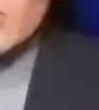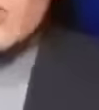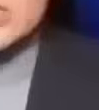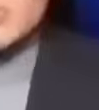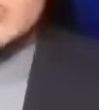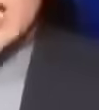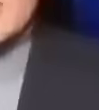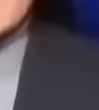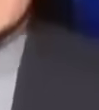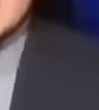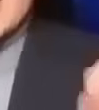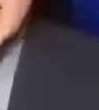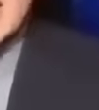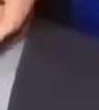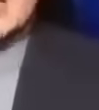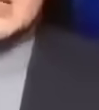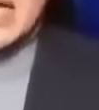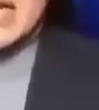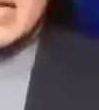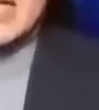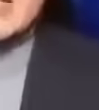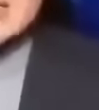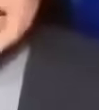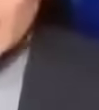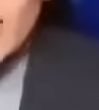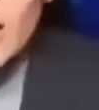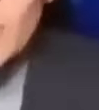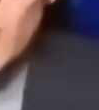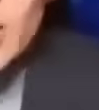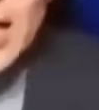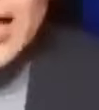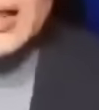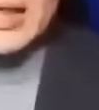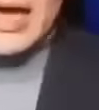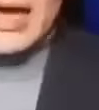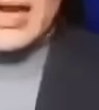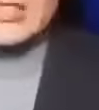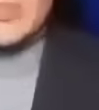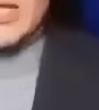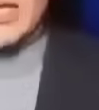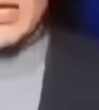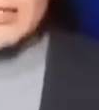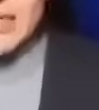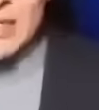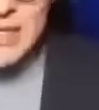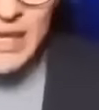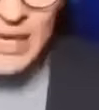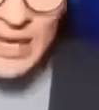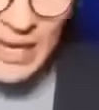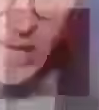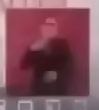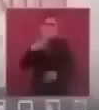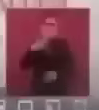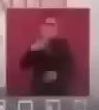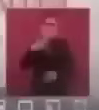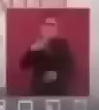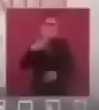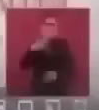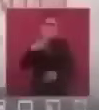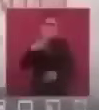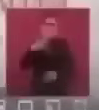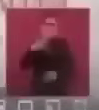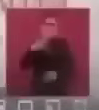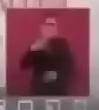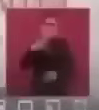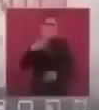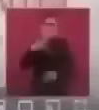población para dar con los responsables y garantizar cero impunidad a las familias de